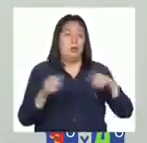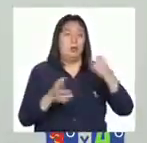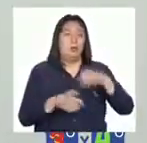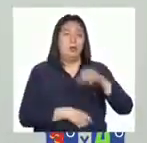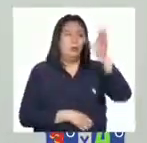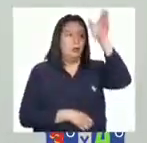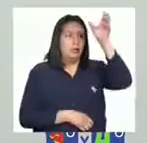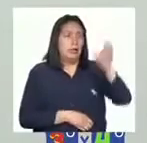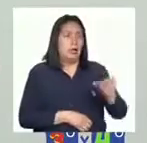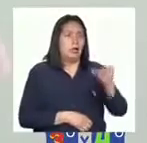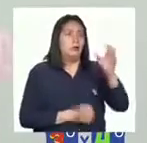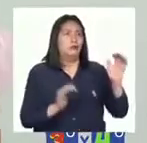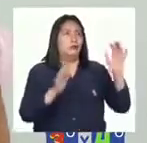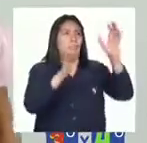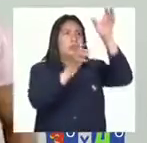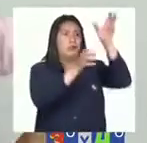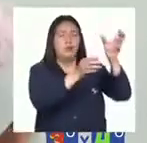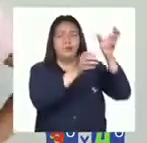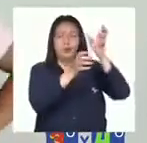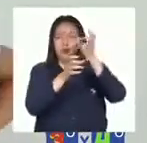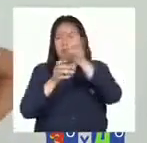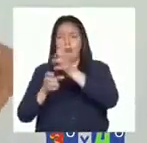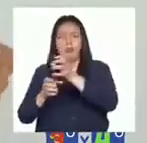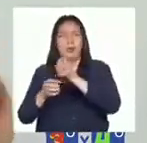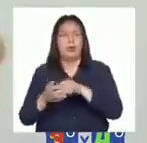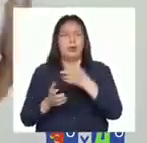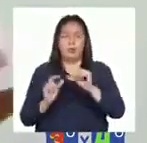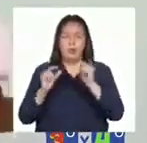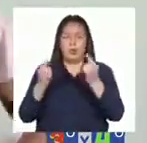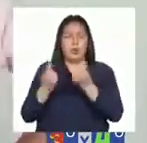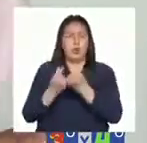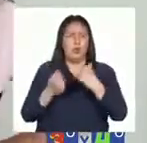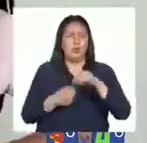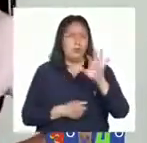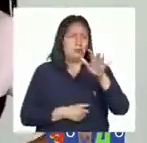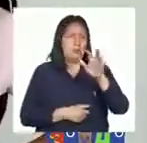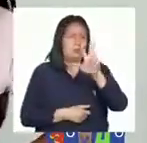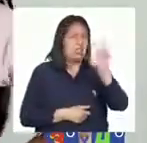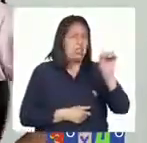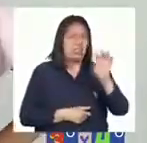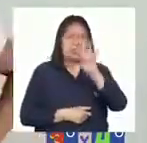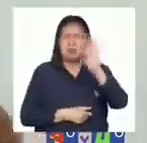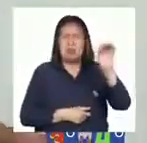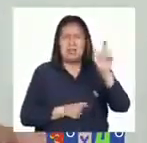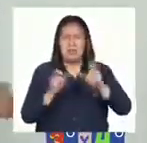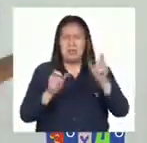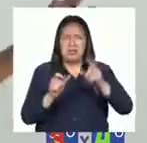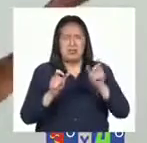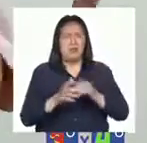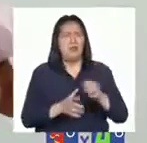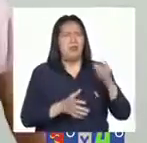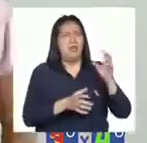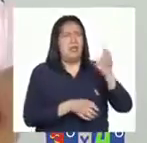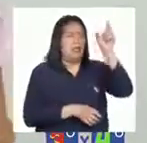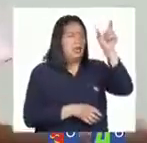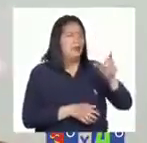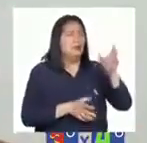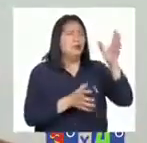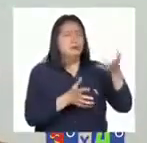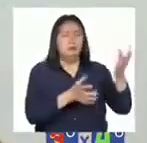la cruz del cerro. Un grupo de 30 a 40 personas van